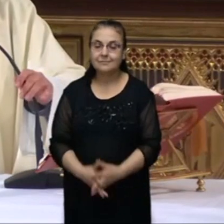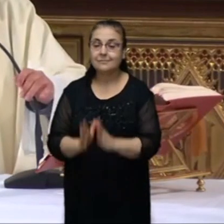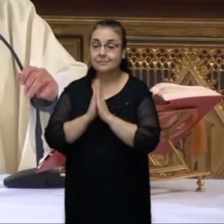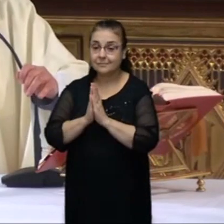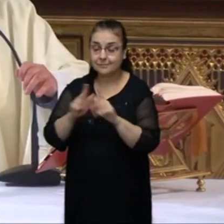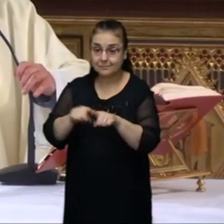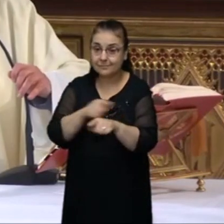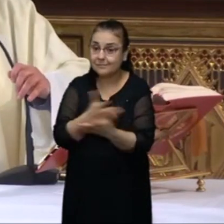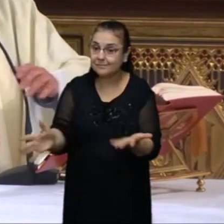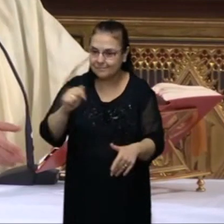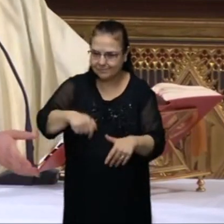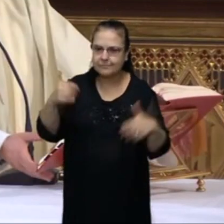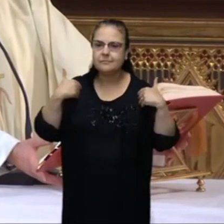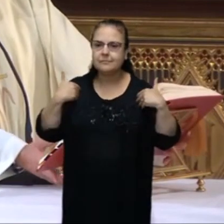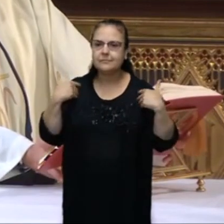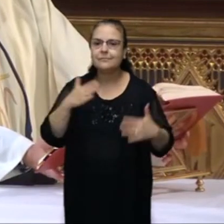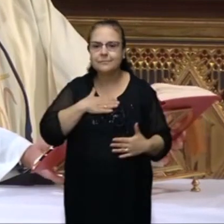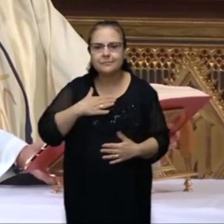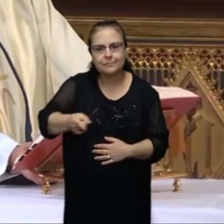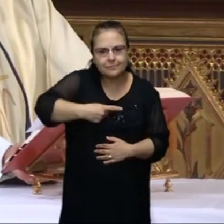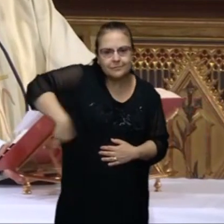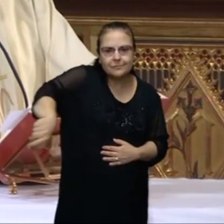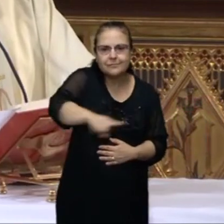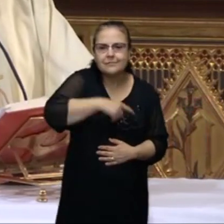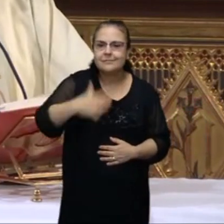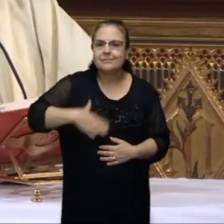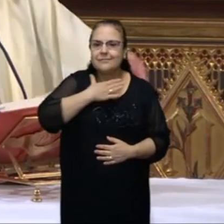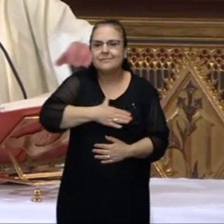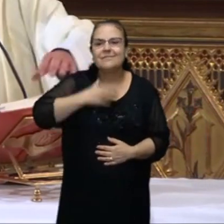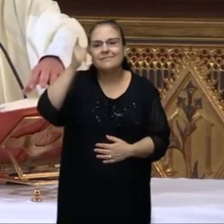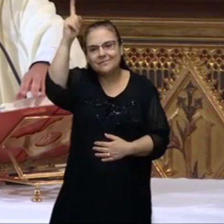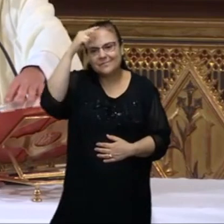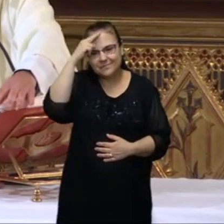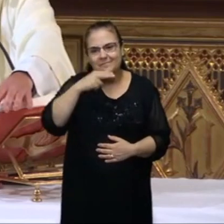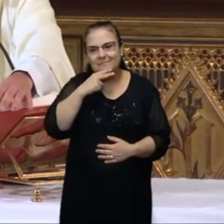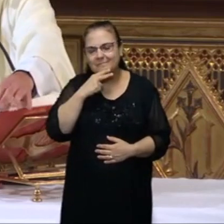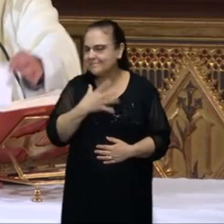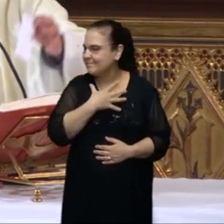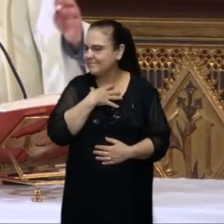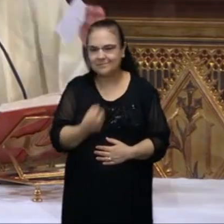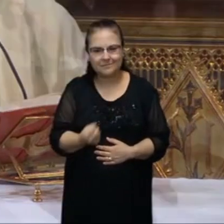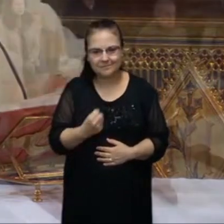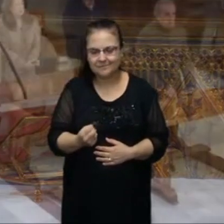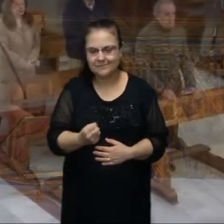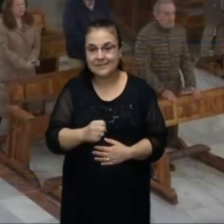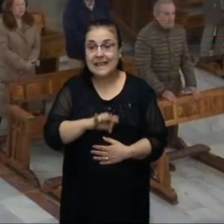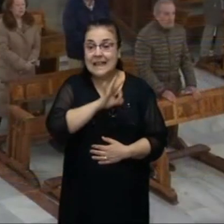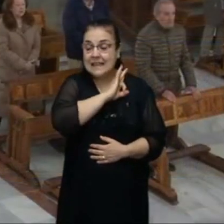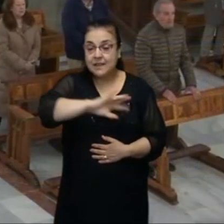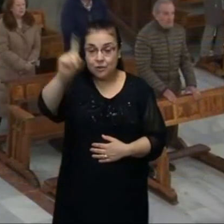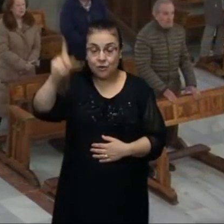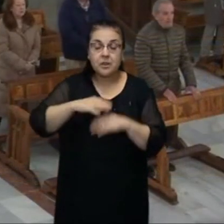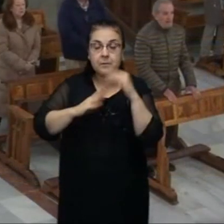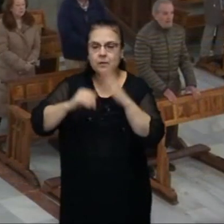Orad, hermanos, para que este sacrificio mío y vuestro sea agradable a Dios Padre Todopoderoso.